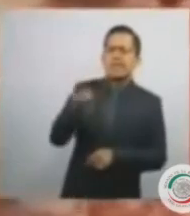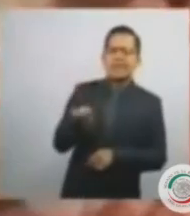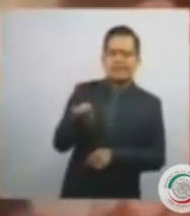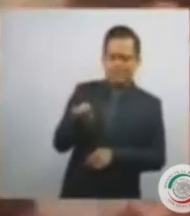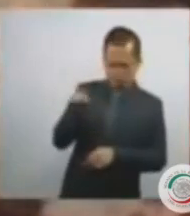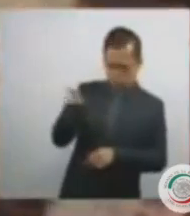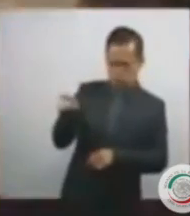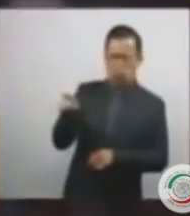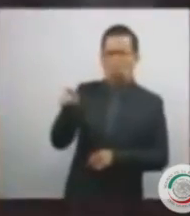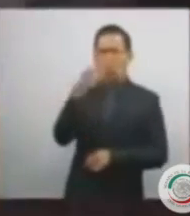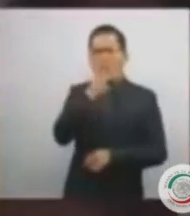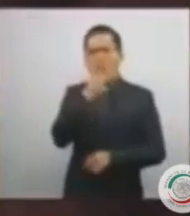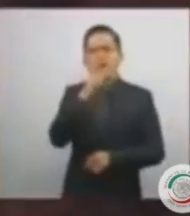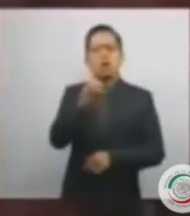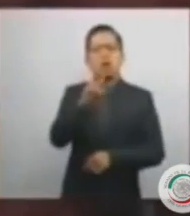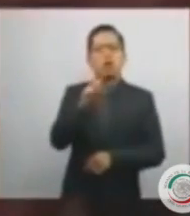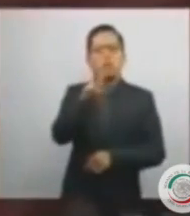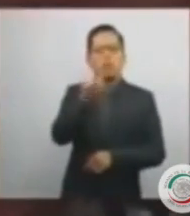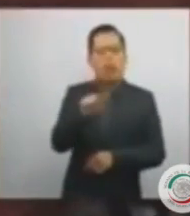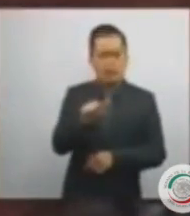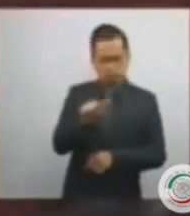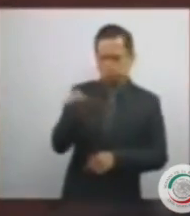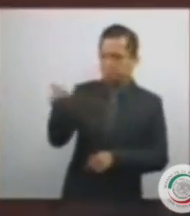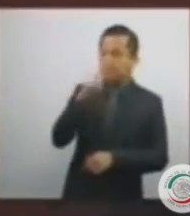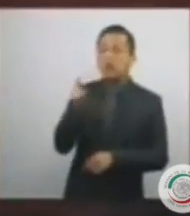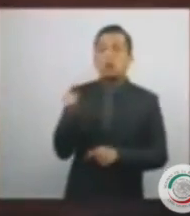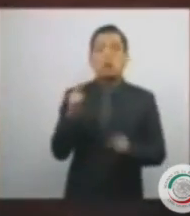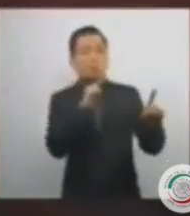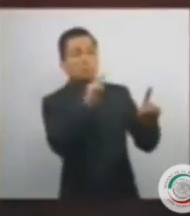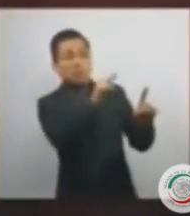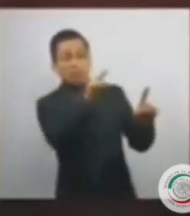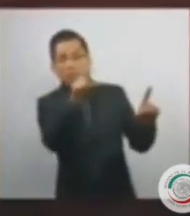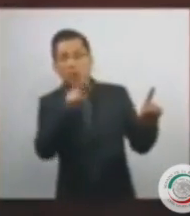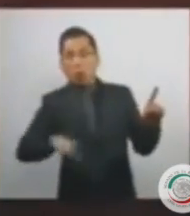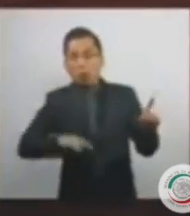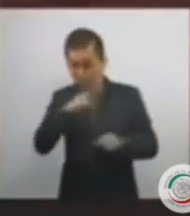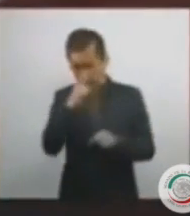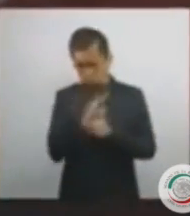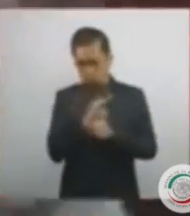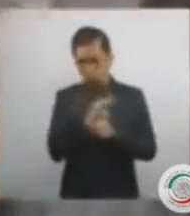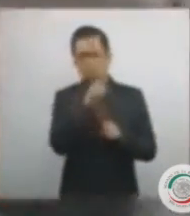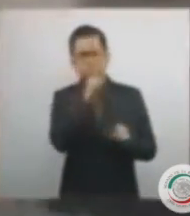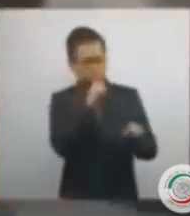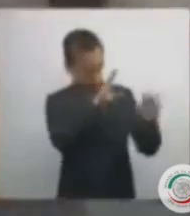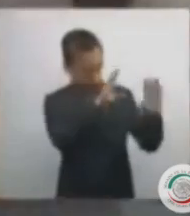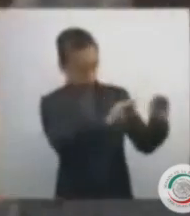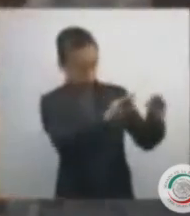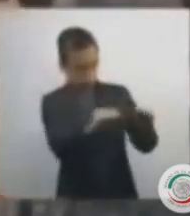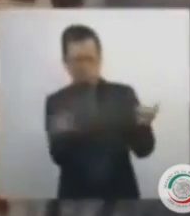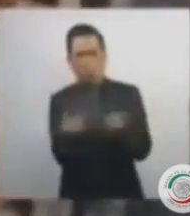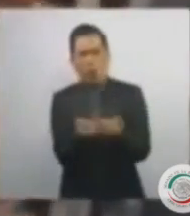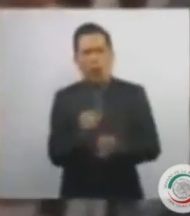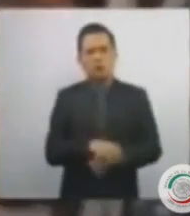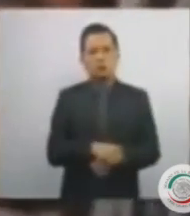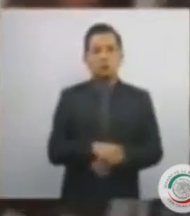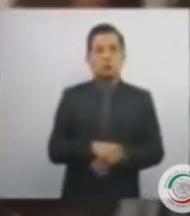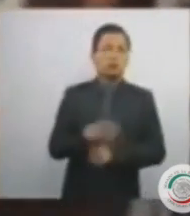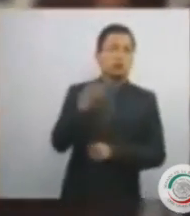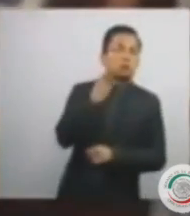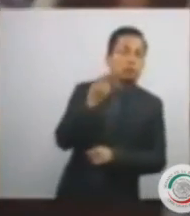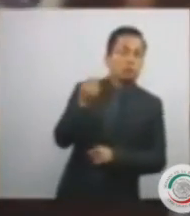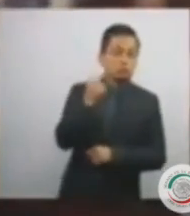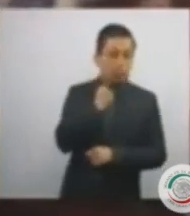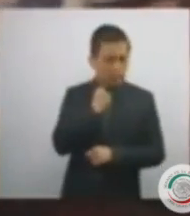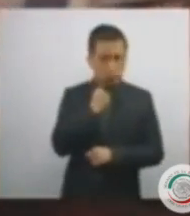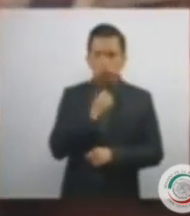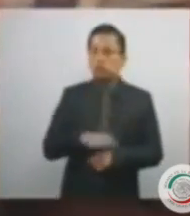a los gobernadores, que también calle de ese modo a los legisladores y legisladoras de todo el país.